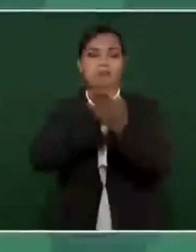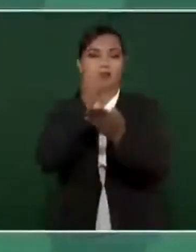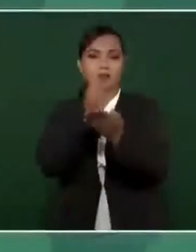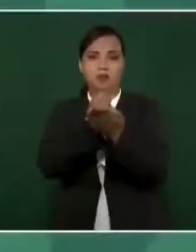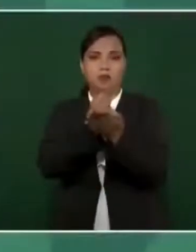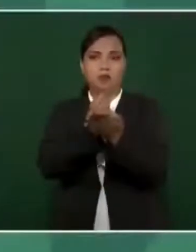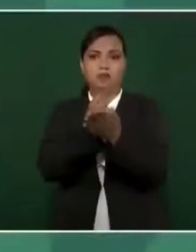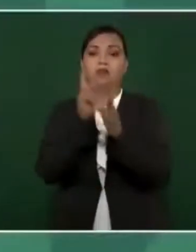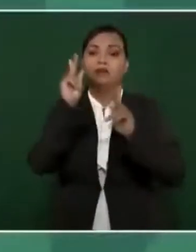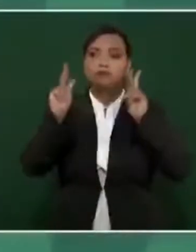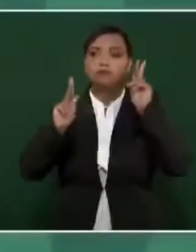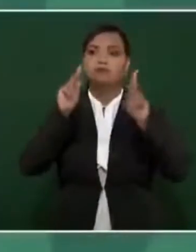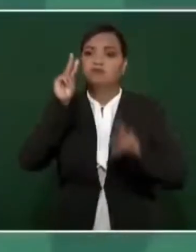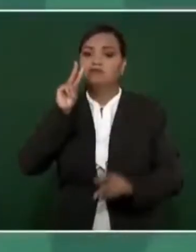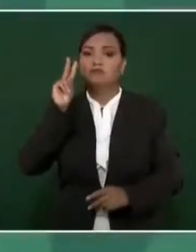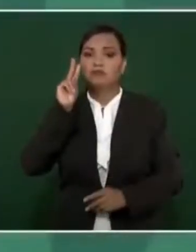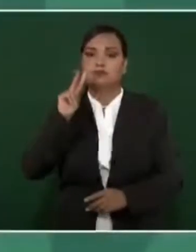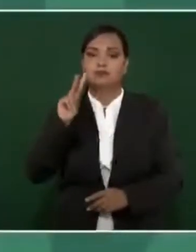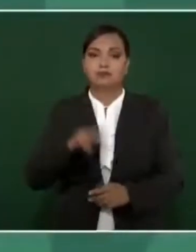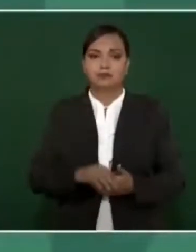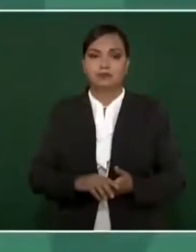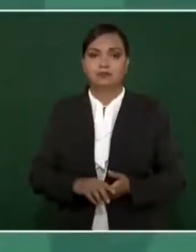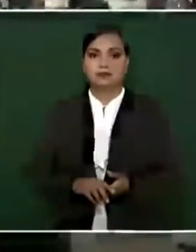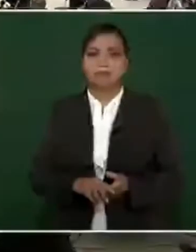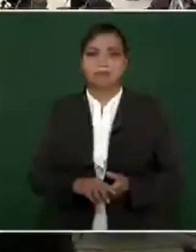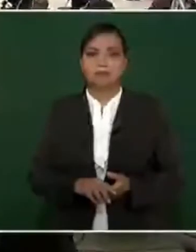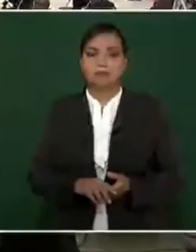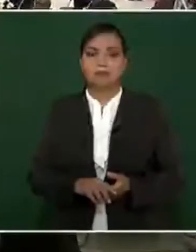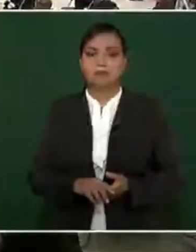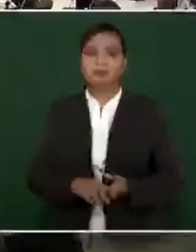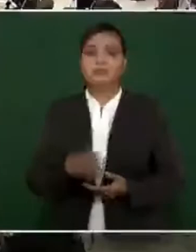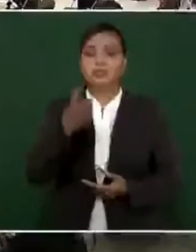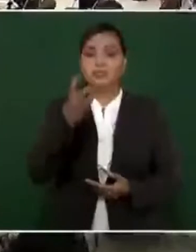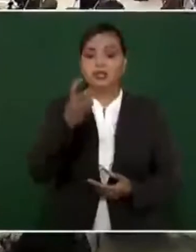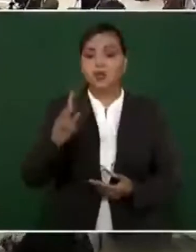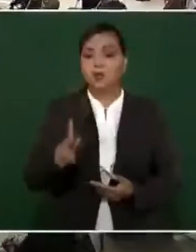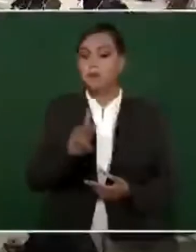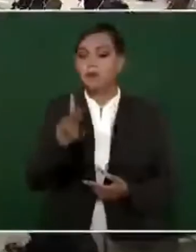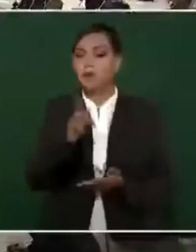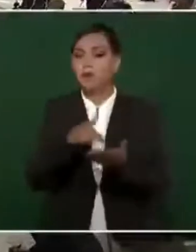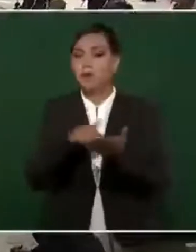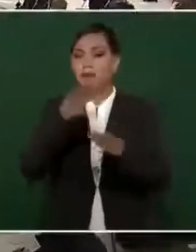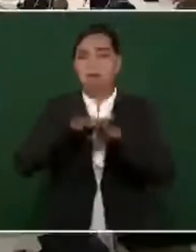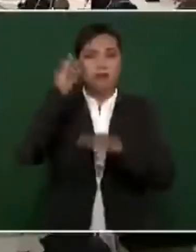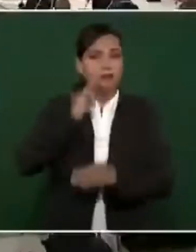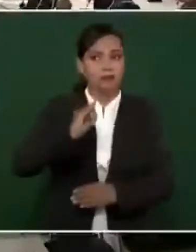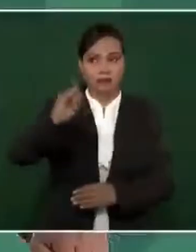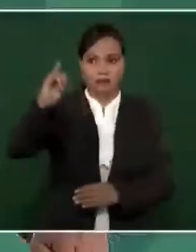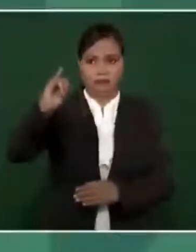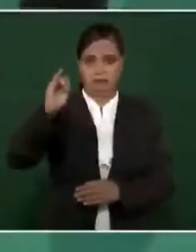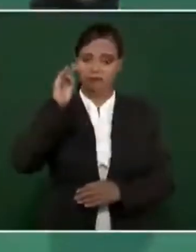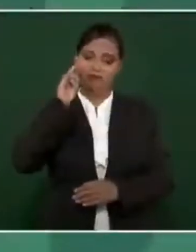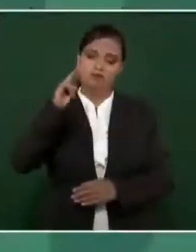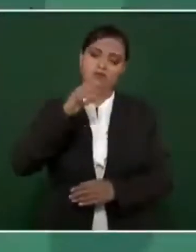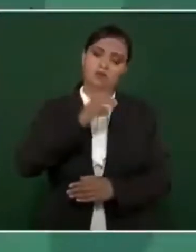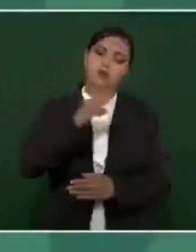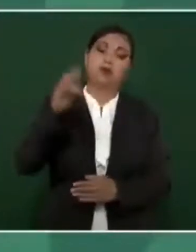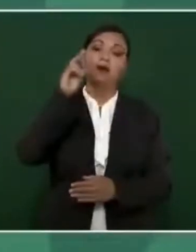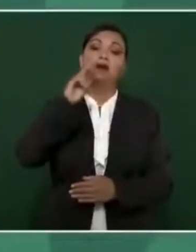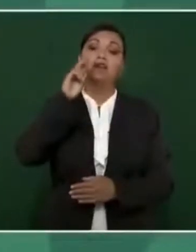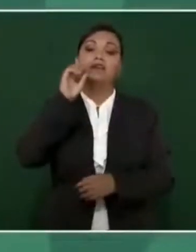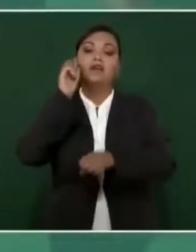Y en ese pueblo, por más apartado, ahí van a encontrar que están llegando los apoyos para el